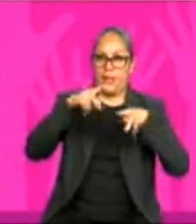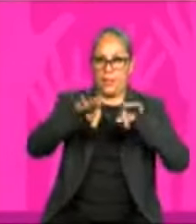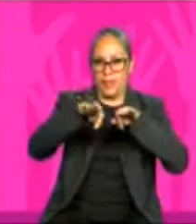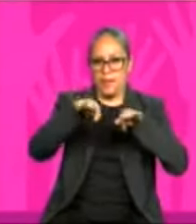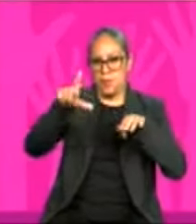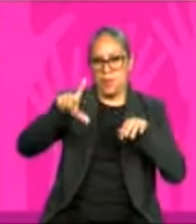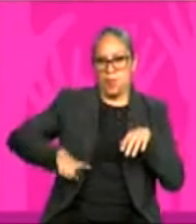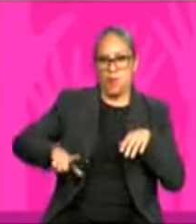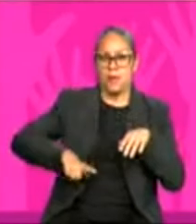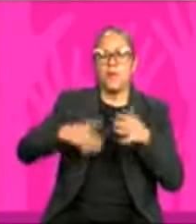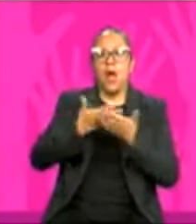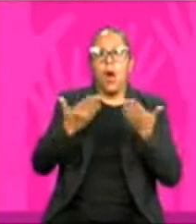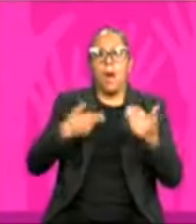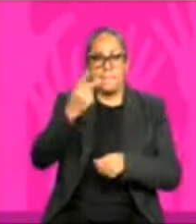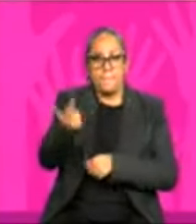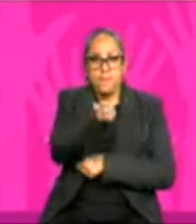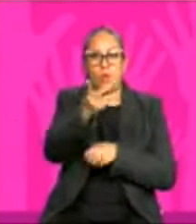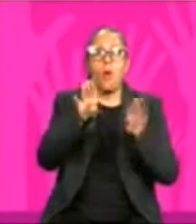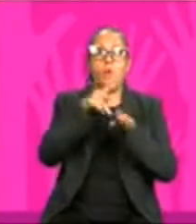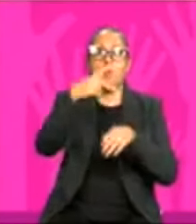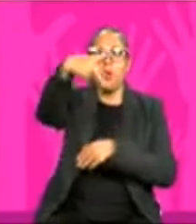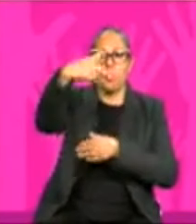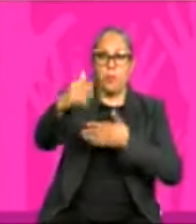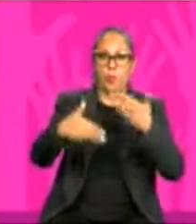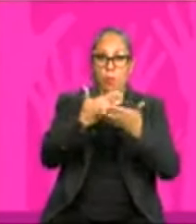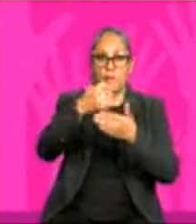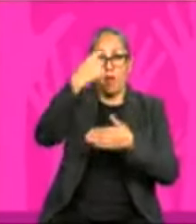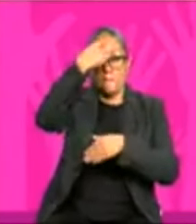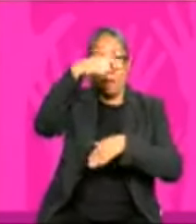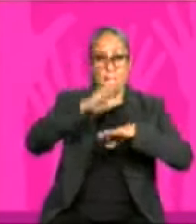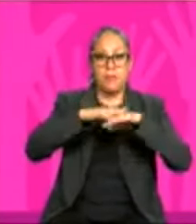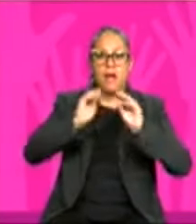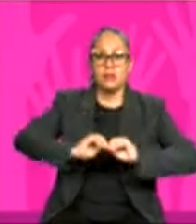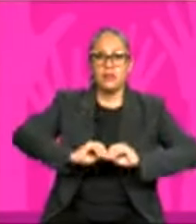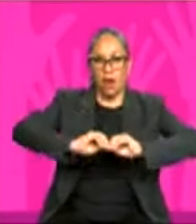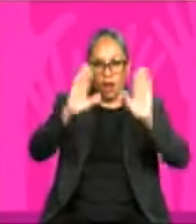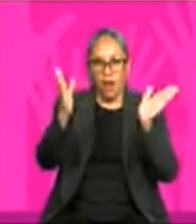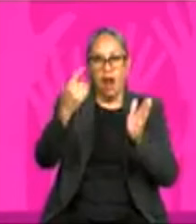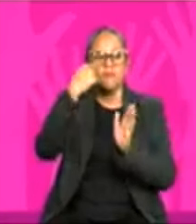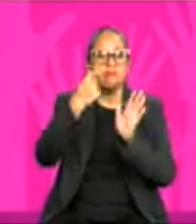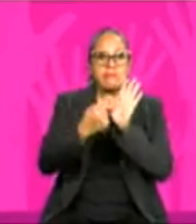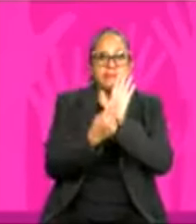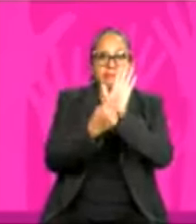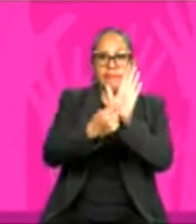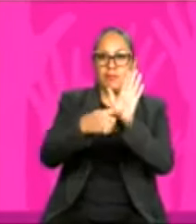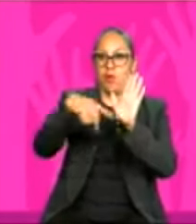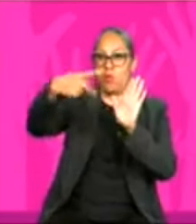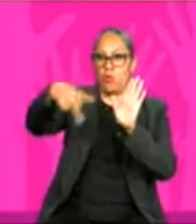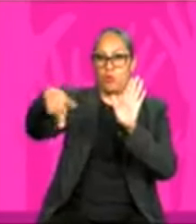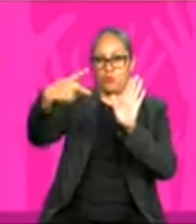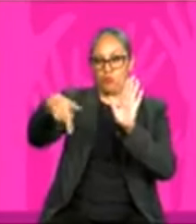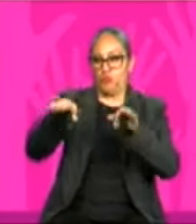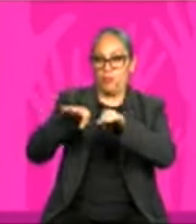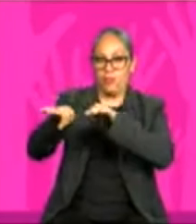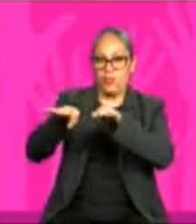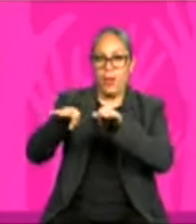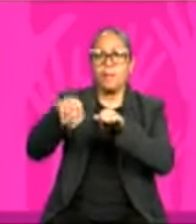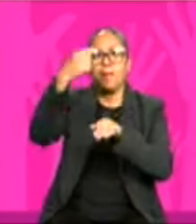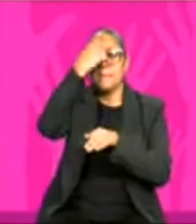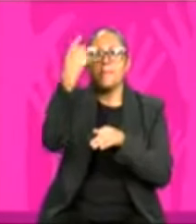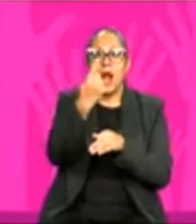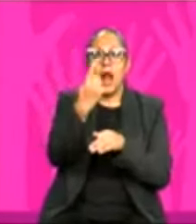siguiente: ¿cuál sería su propuesta para fortalecer la transparencia y la rendición de cuentas en la administración pública con el fin